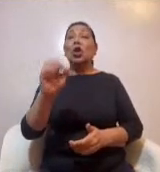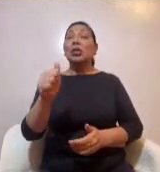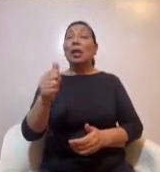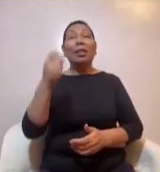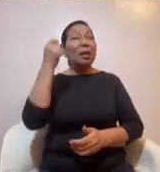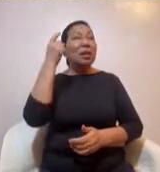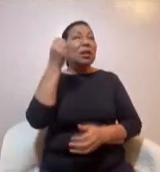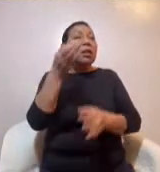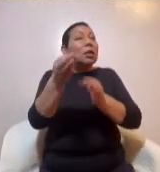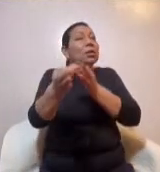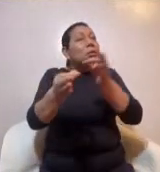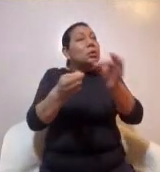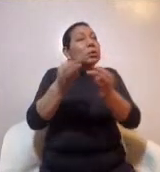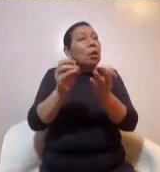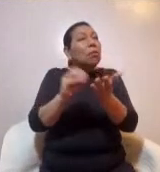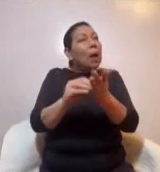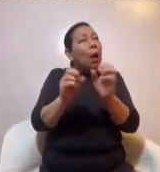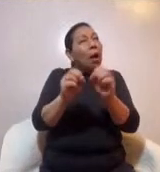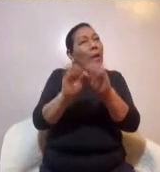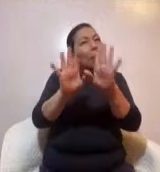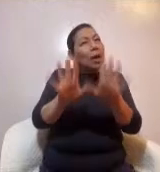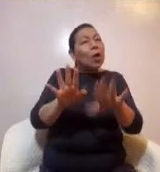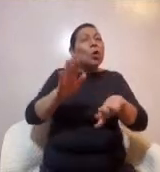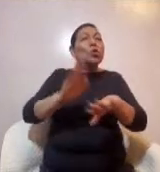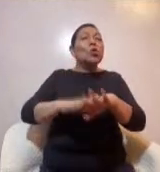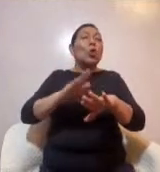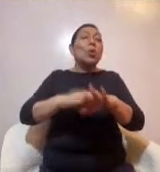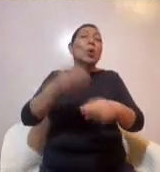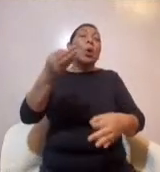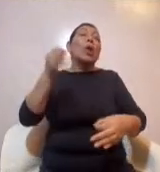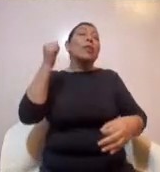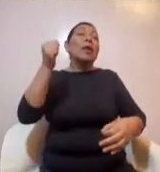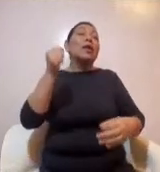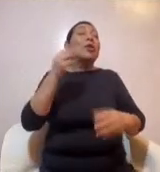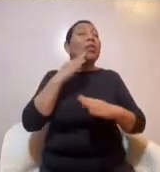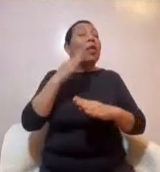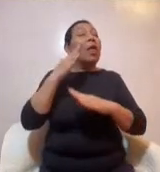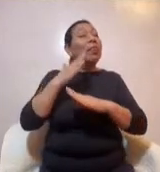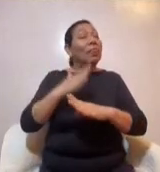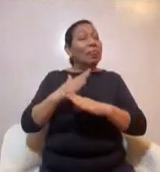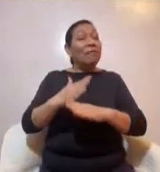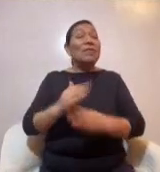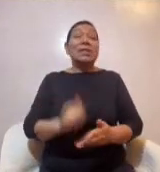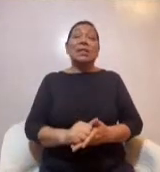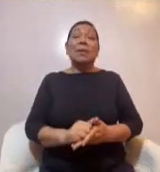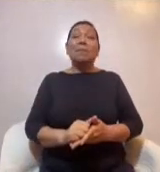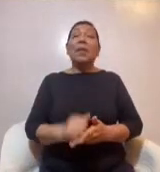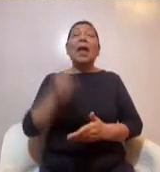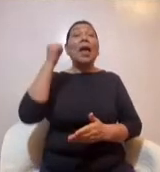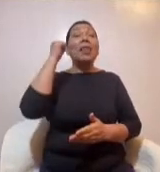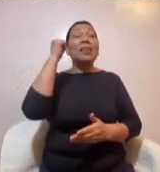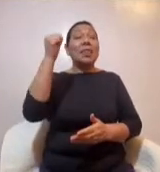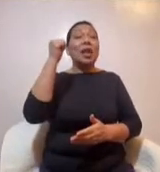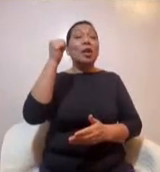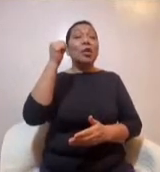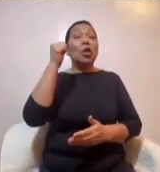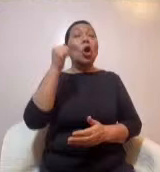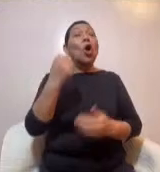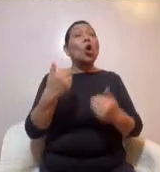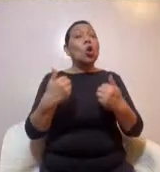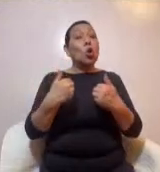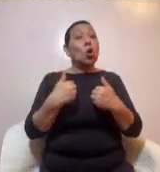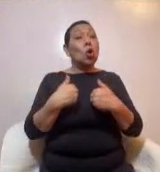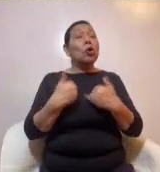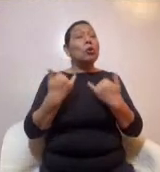Rosado por ayudarnos a entender los aspectos medulares de esta sentencia sobre el derecho de defensa, más precisamente el derecho